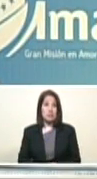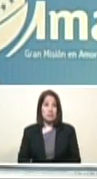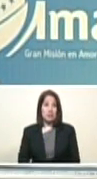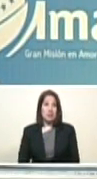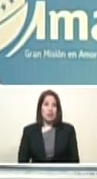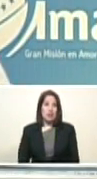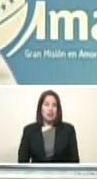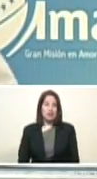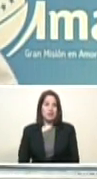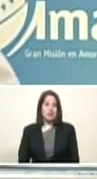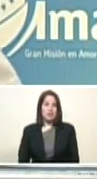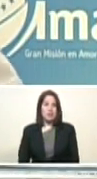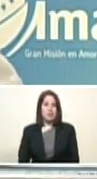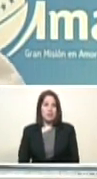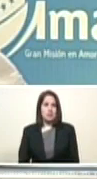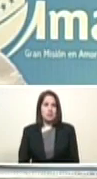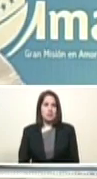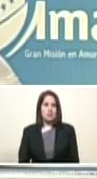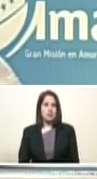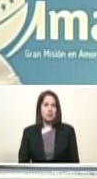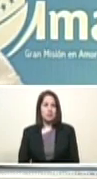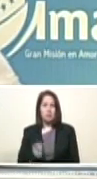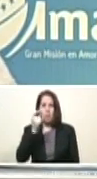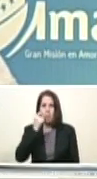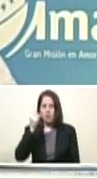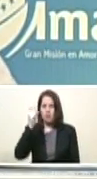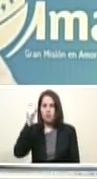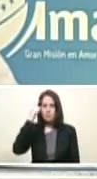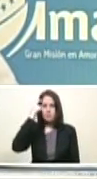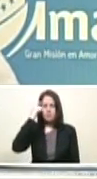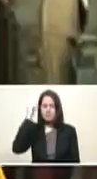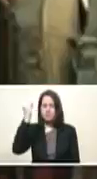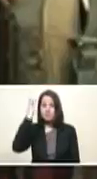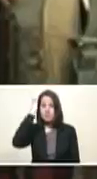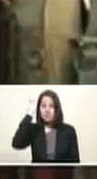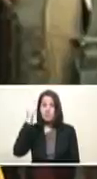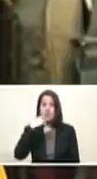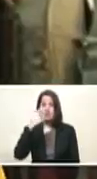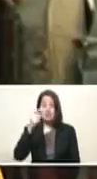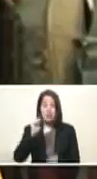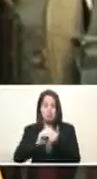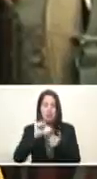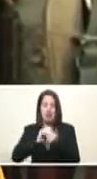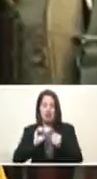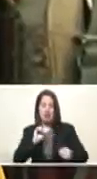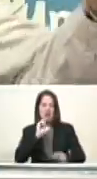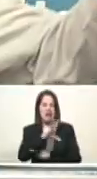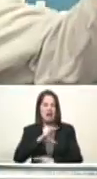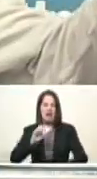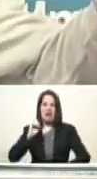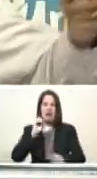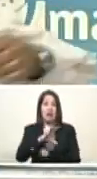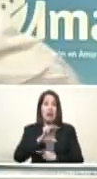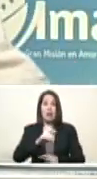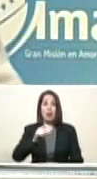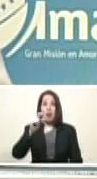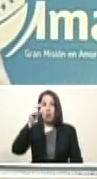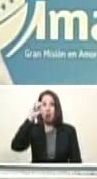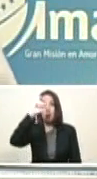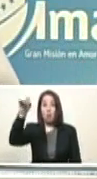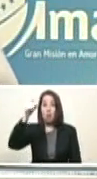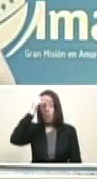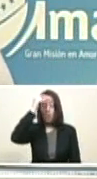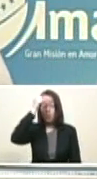El piedrero. A Ramos Alú lo llama el piedrero. Julio Borges anda por el mundo, se quedó por fuera.